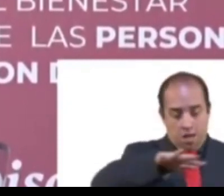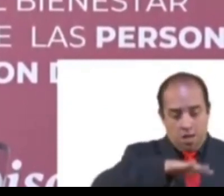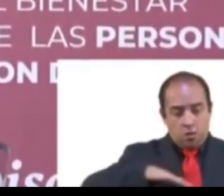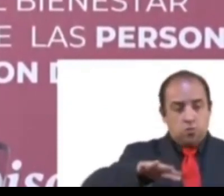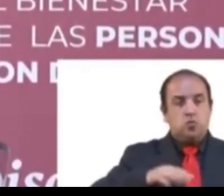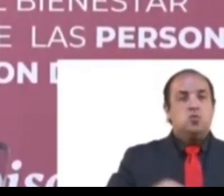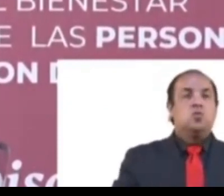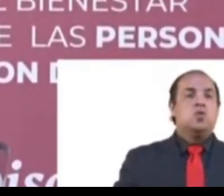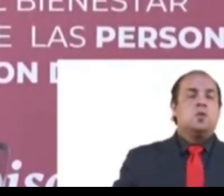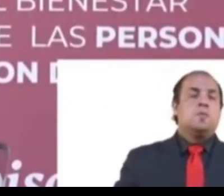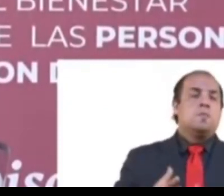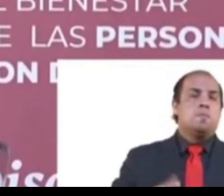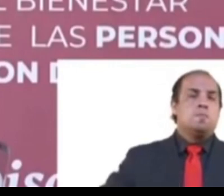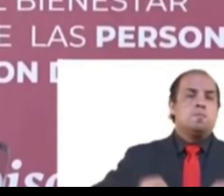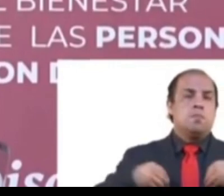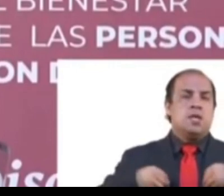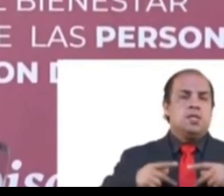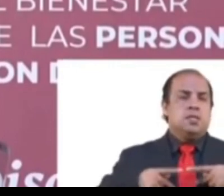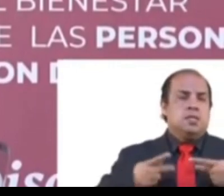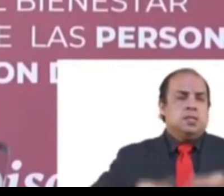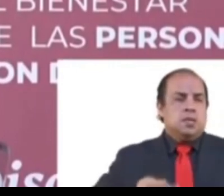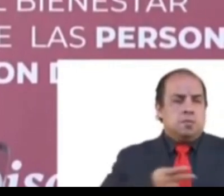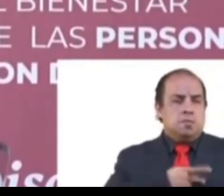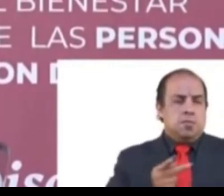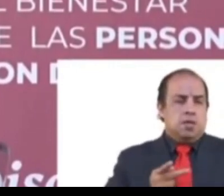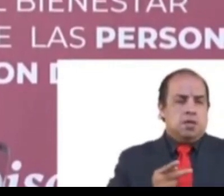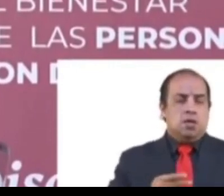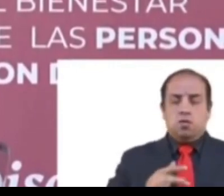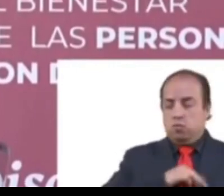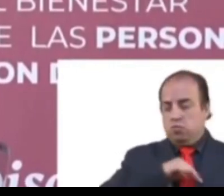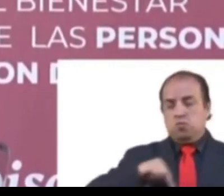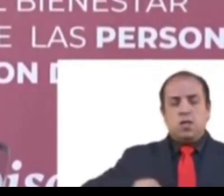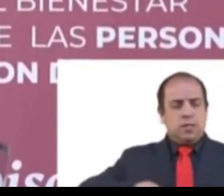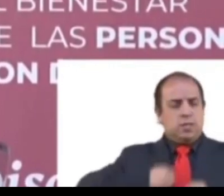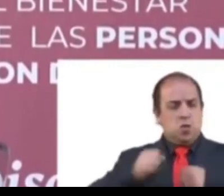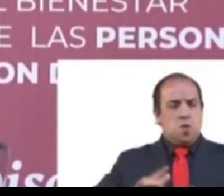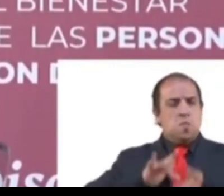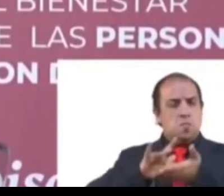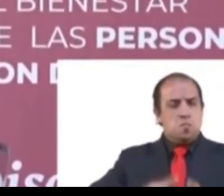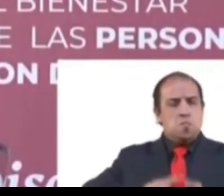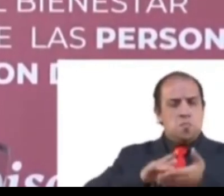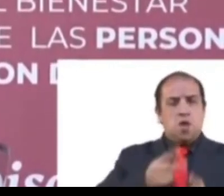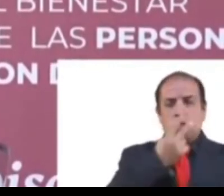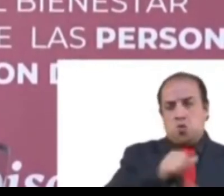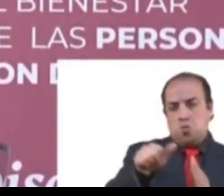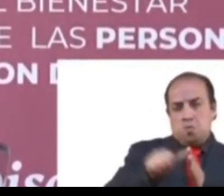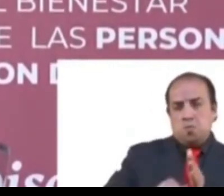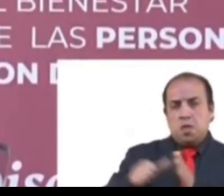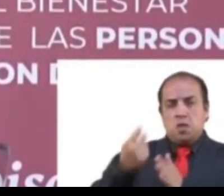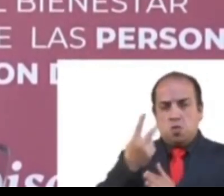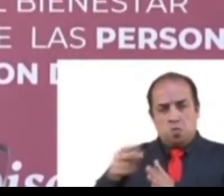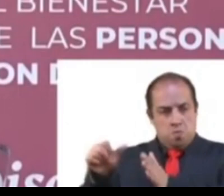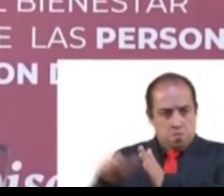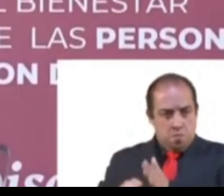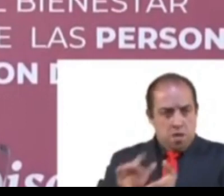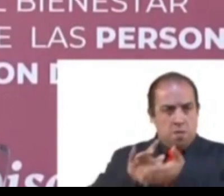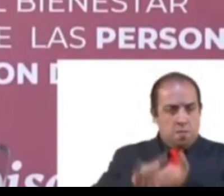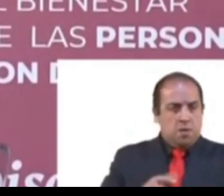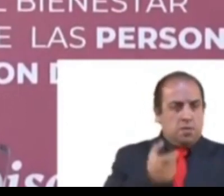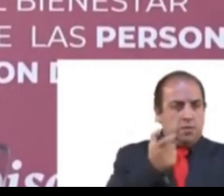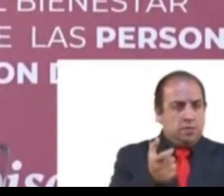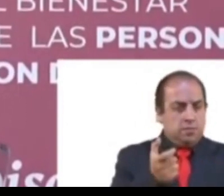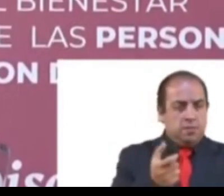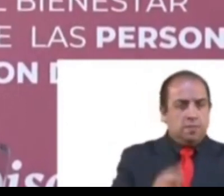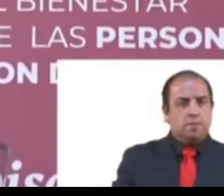a garantizar que al menos tengan un apoyo bimestral en este caso es un apoyo si no me equivoco